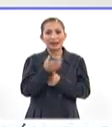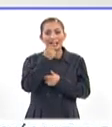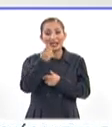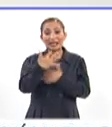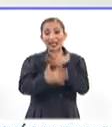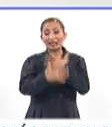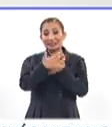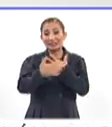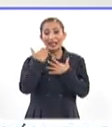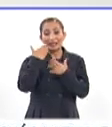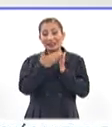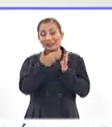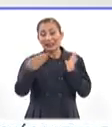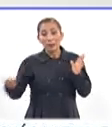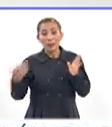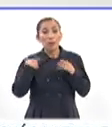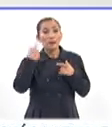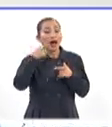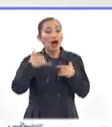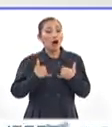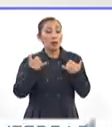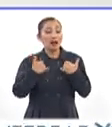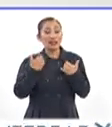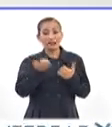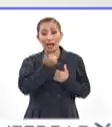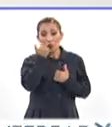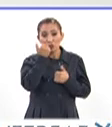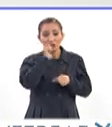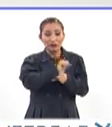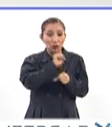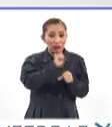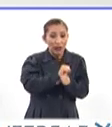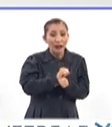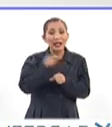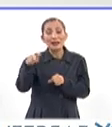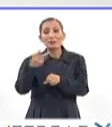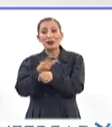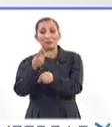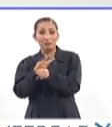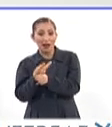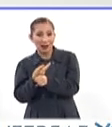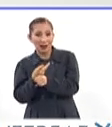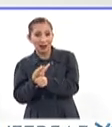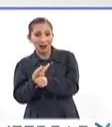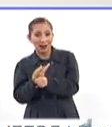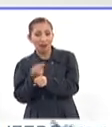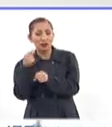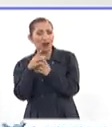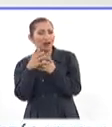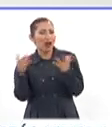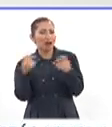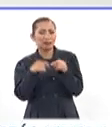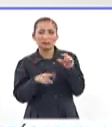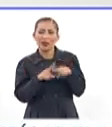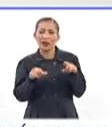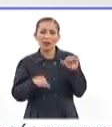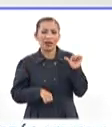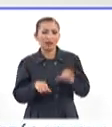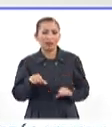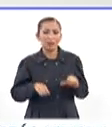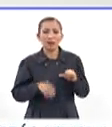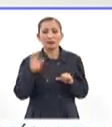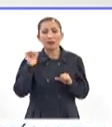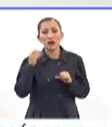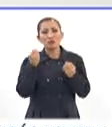mencionas, 15 jornadas juveniles para estudiantes de secundaria y bachillerato y bueno, una gran cantidad de actividades.